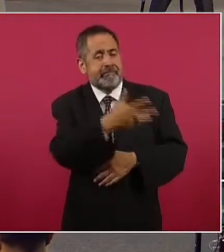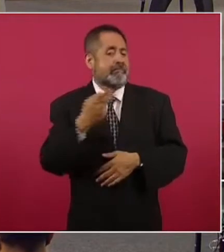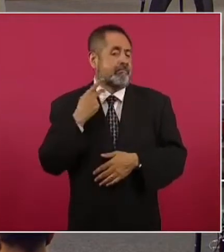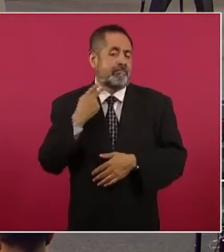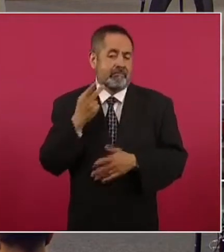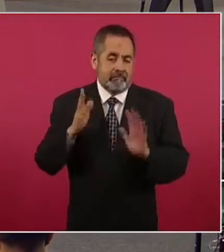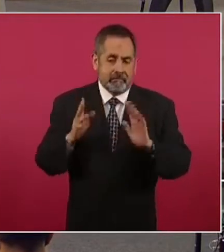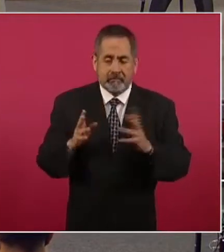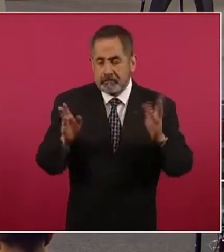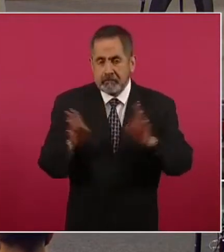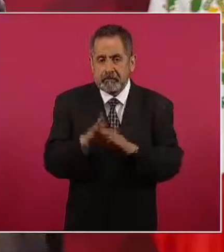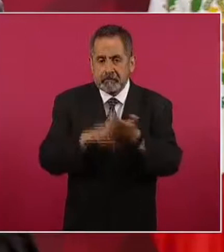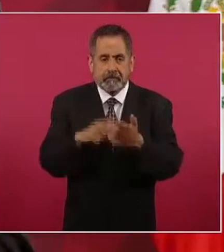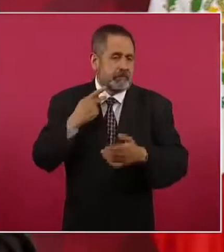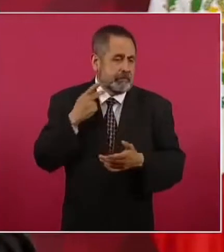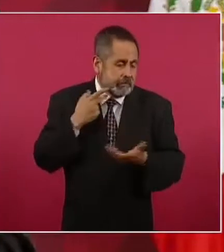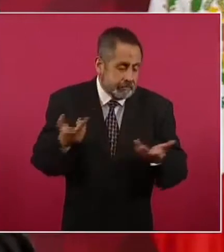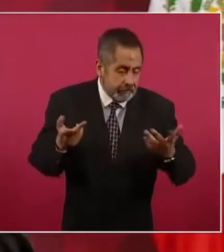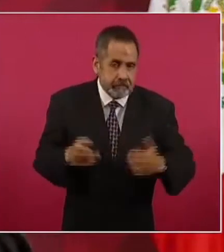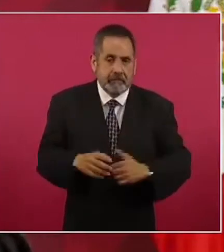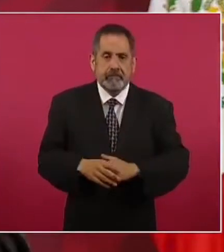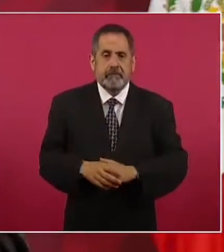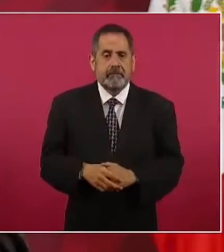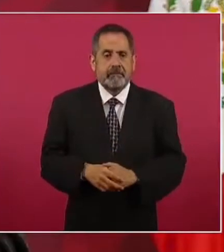en el buen sentido, pues, de la palabra,